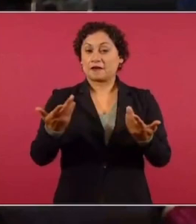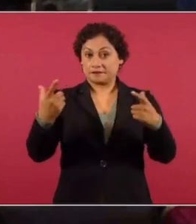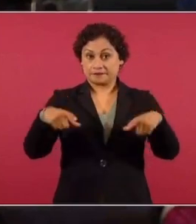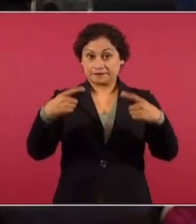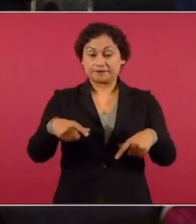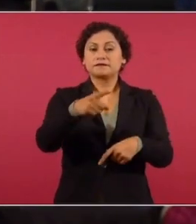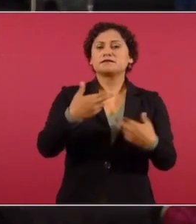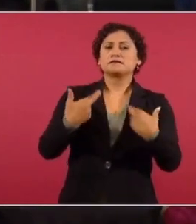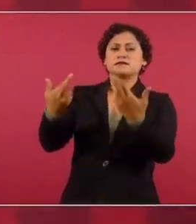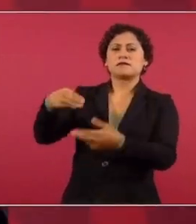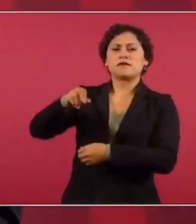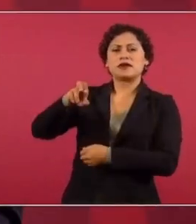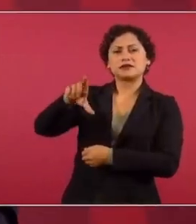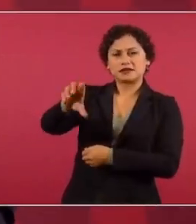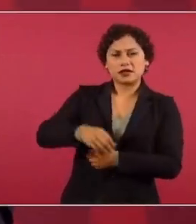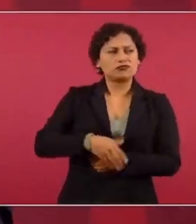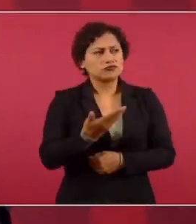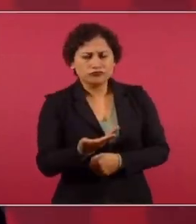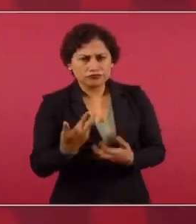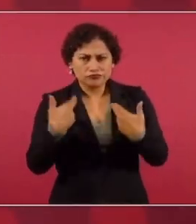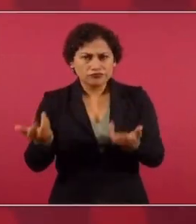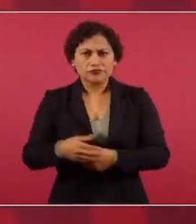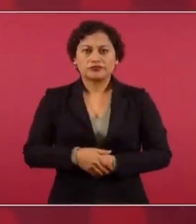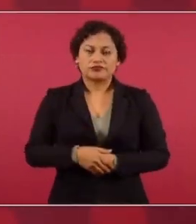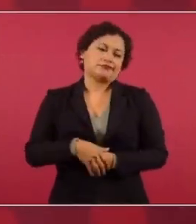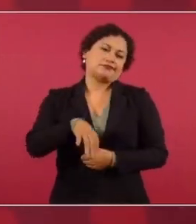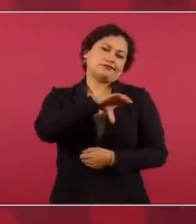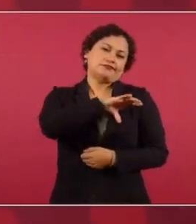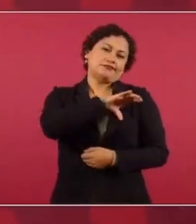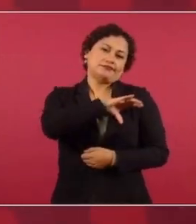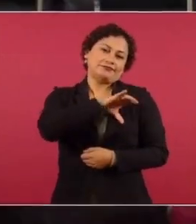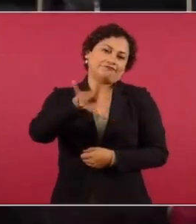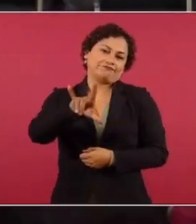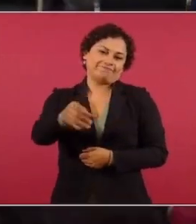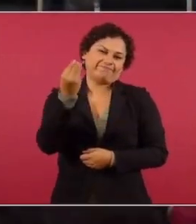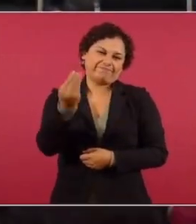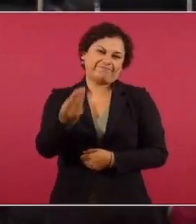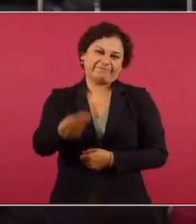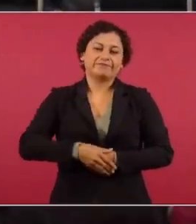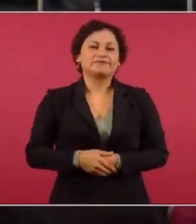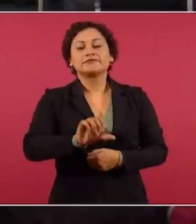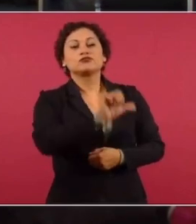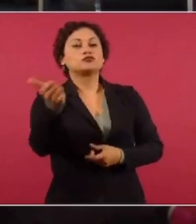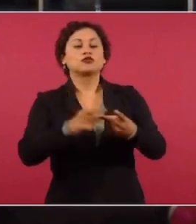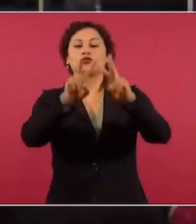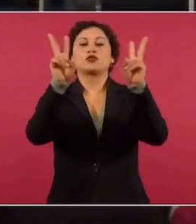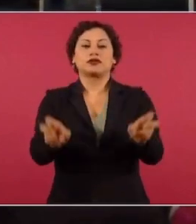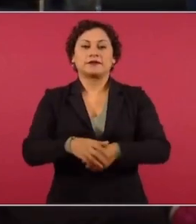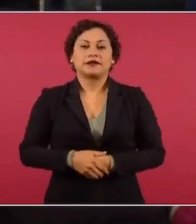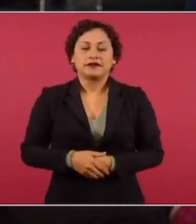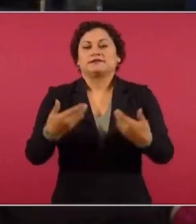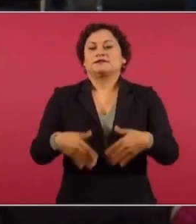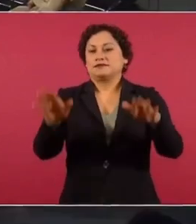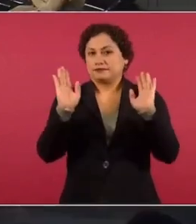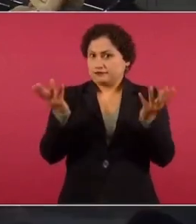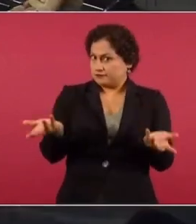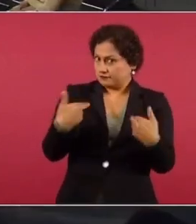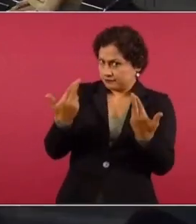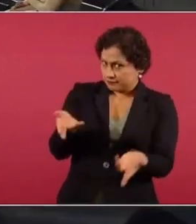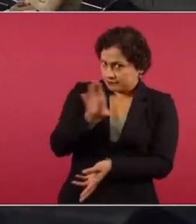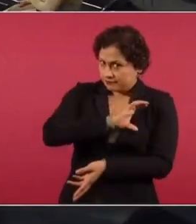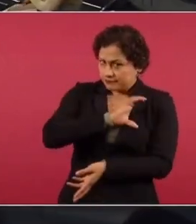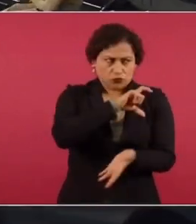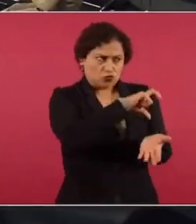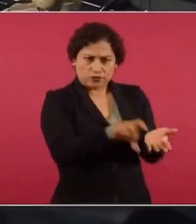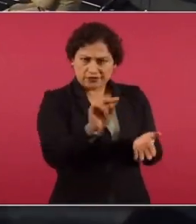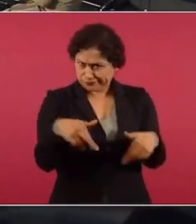pastel. ¿Qué le regaló Marcelo, presidente? ¿Mande? ¿Qué le regaló a Marcelo? Ah, afecto. Mucho afecto. En otro tema, presidente, ya se ¿Cómo es? definió. Regale afecto, no lo compre. Regale